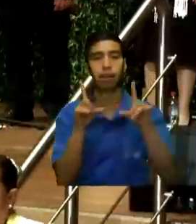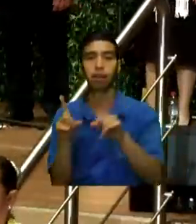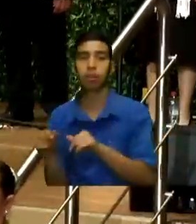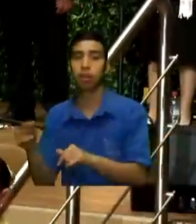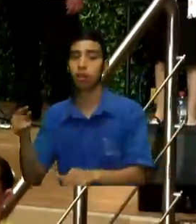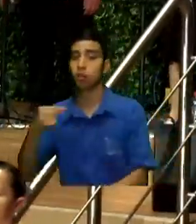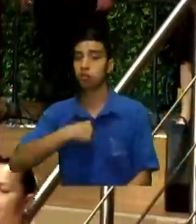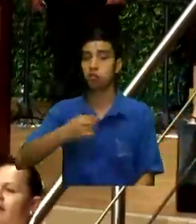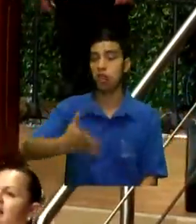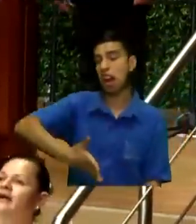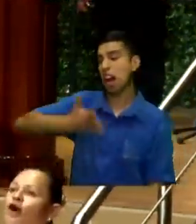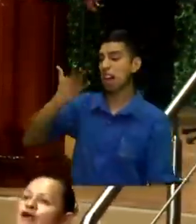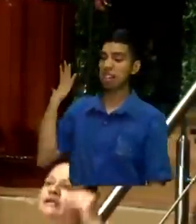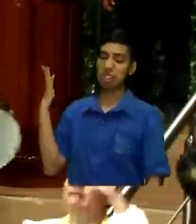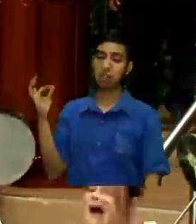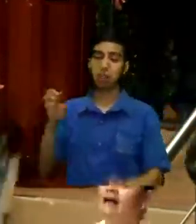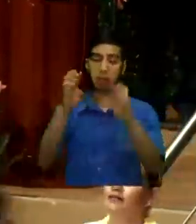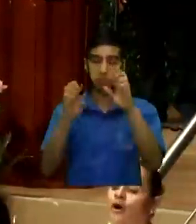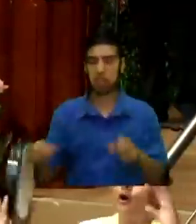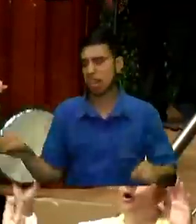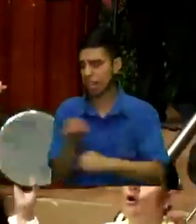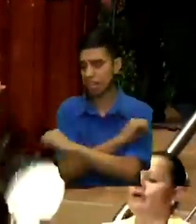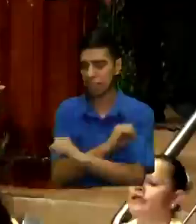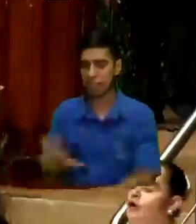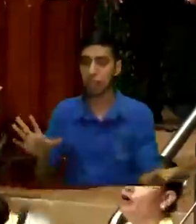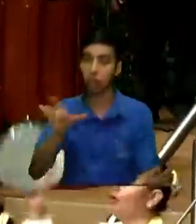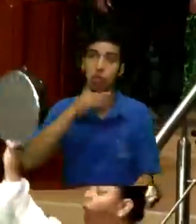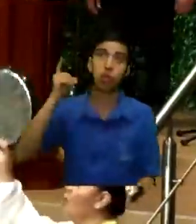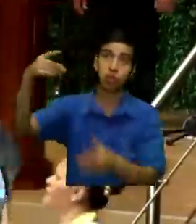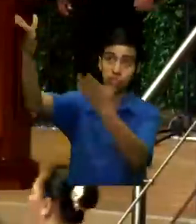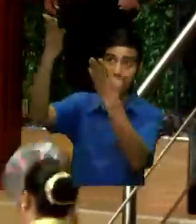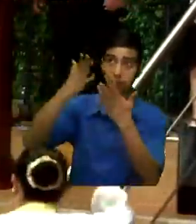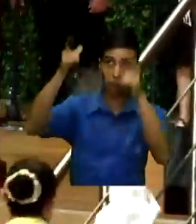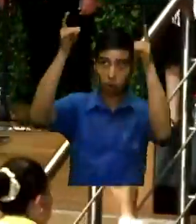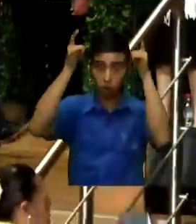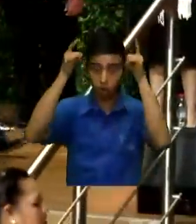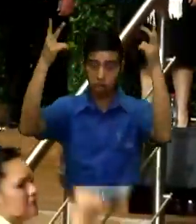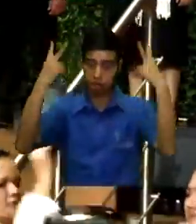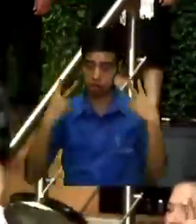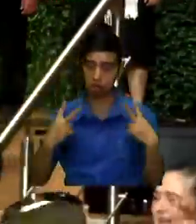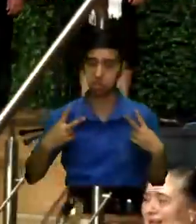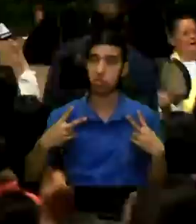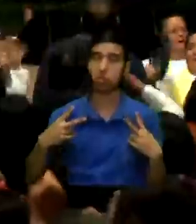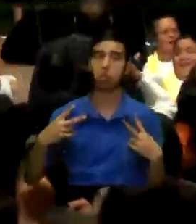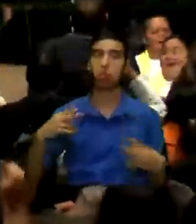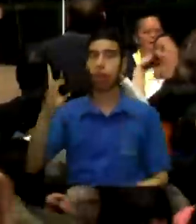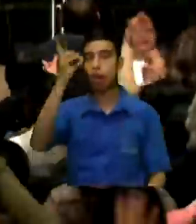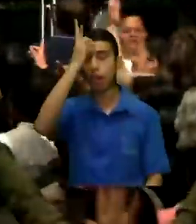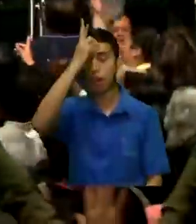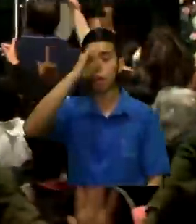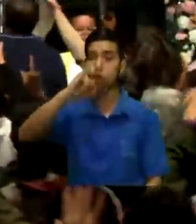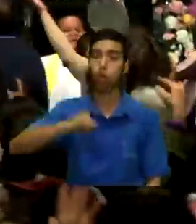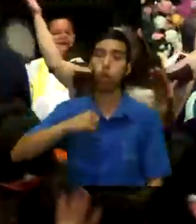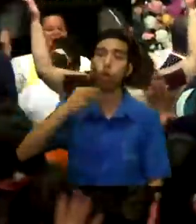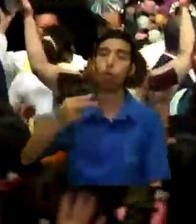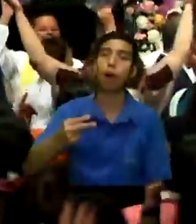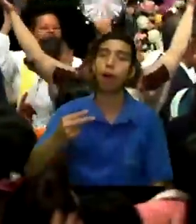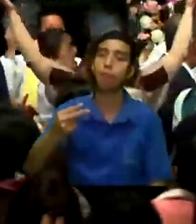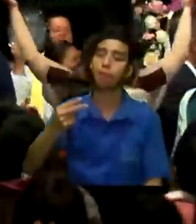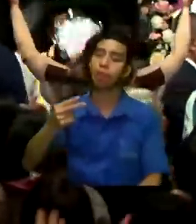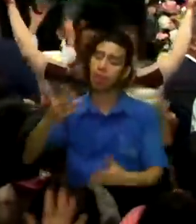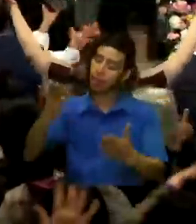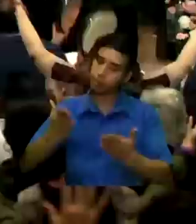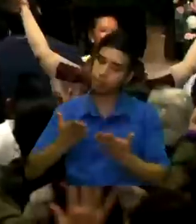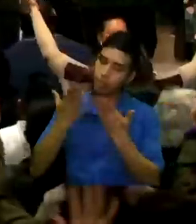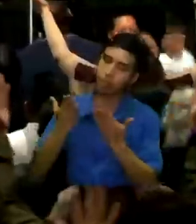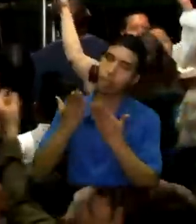Sacó mi vida del anonimato, me dio corona y vestido real. Así es Jehová que exalta